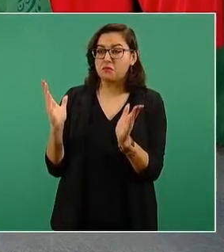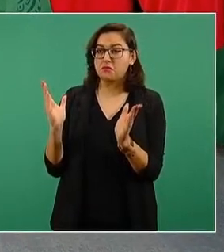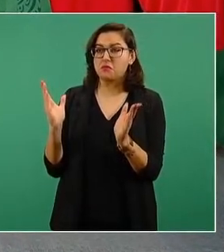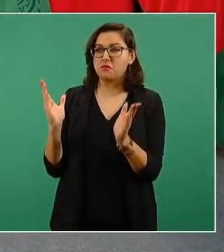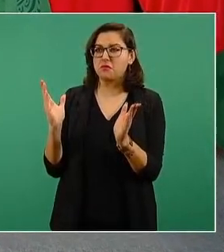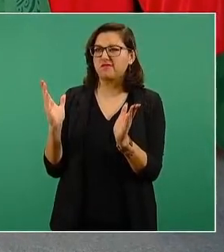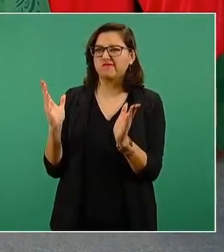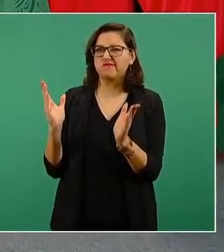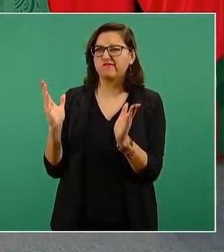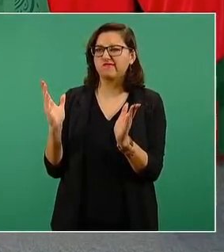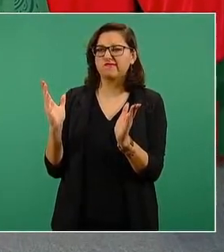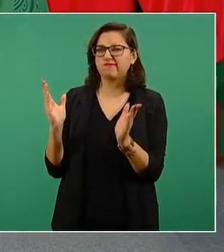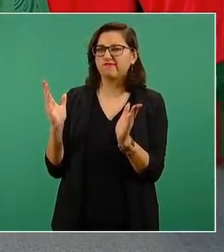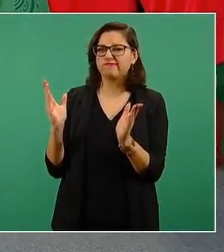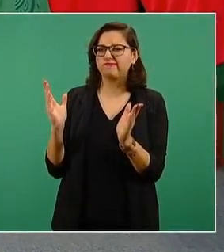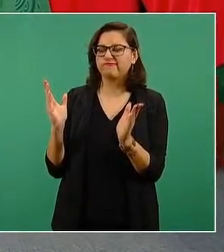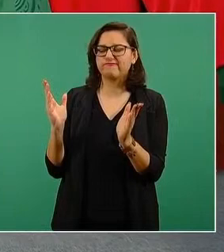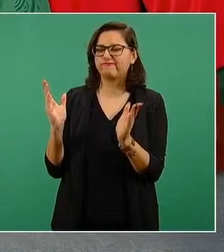se